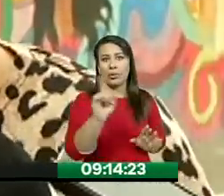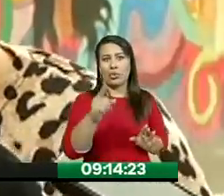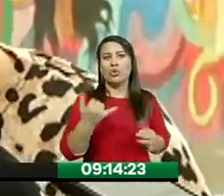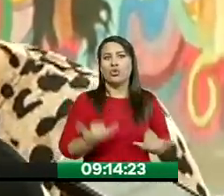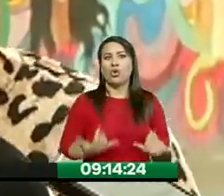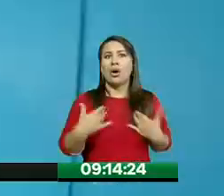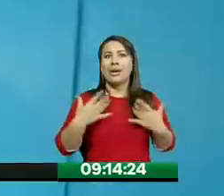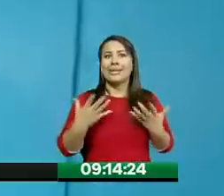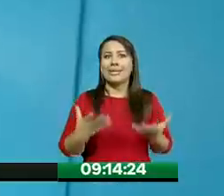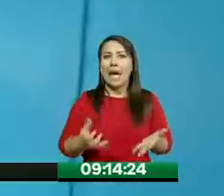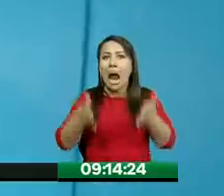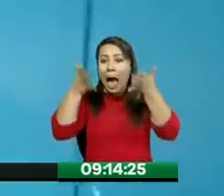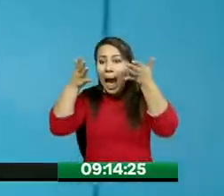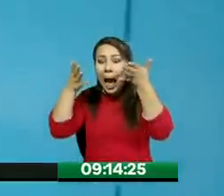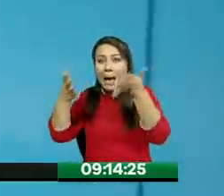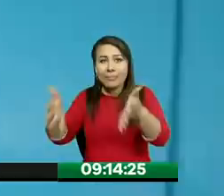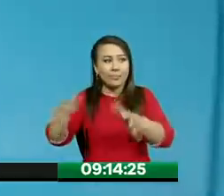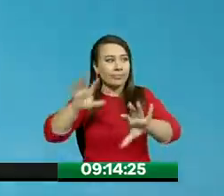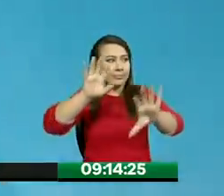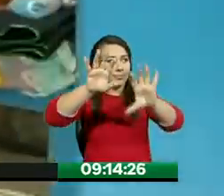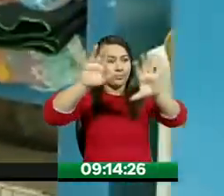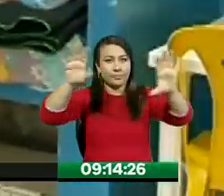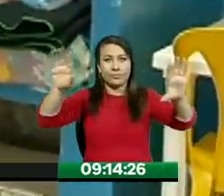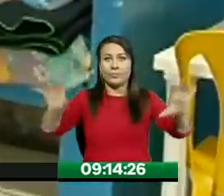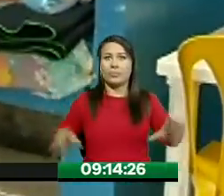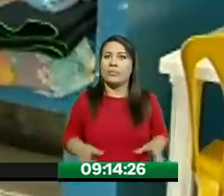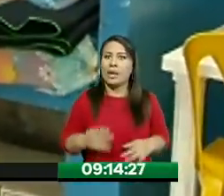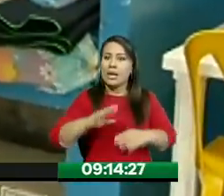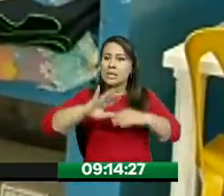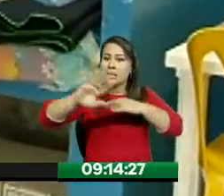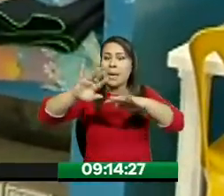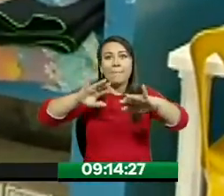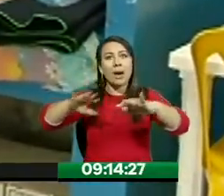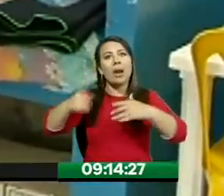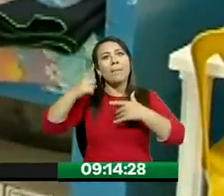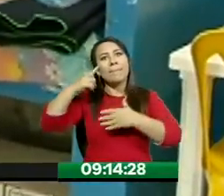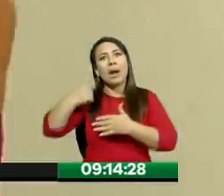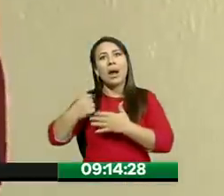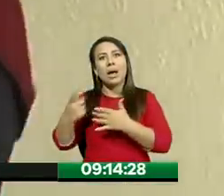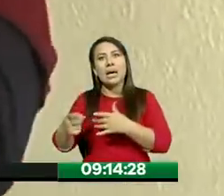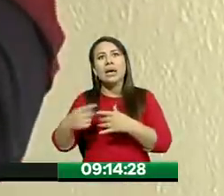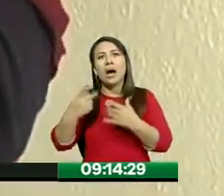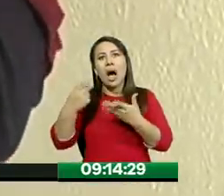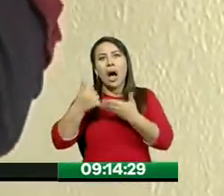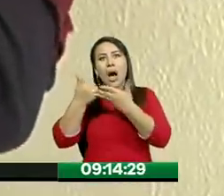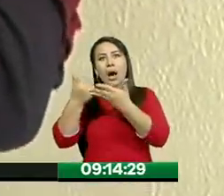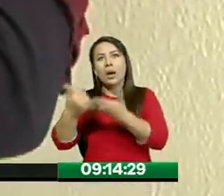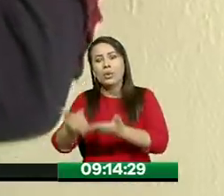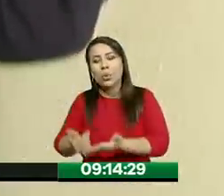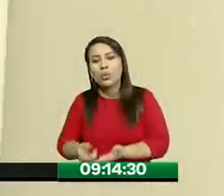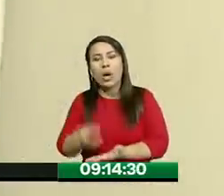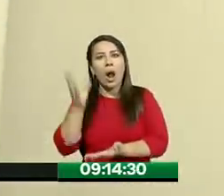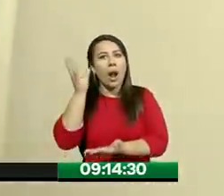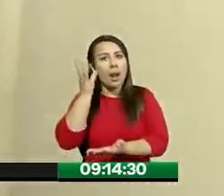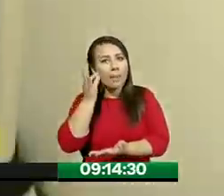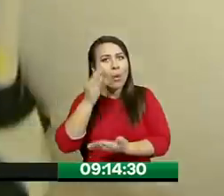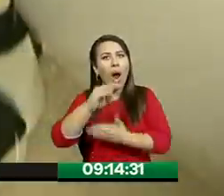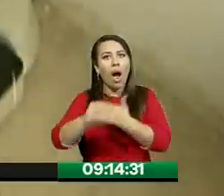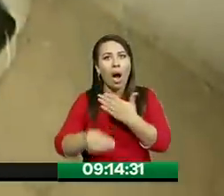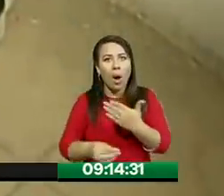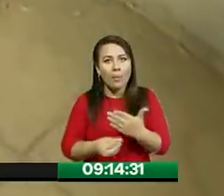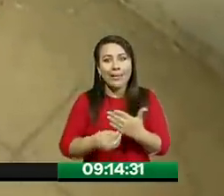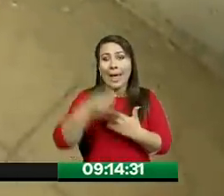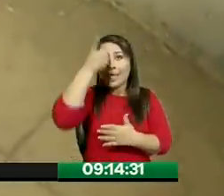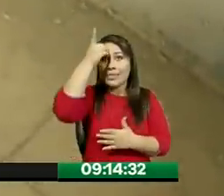embarcaciones. Este es un sector, uno de los sectores críticos que tenemos en el estero. Lo atendemos